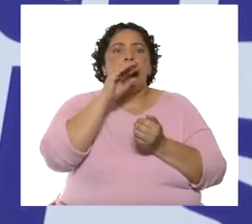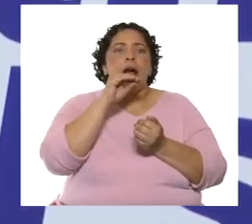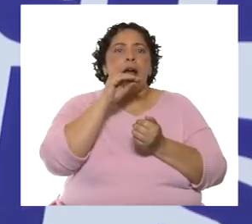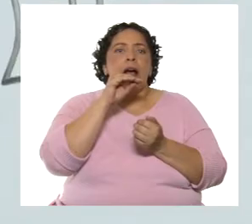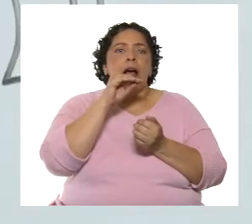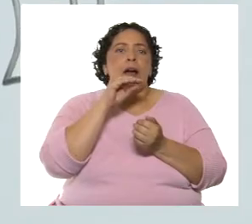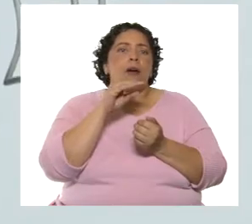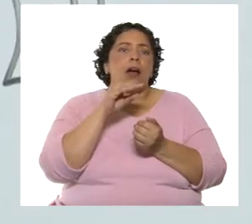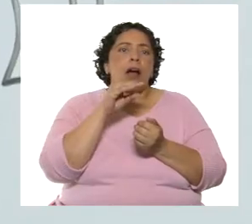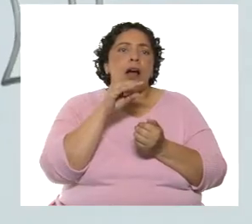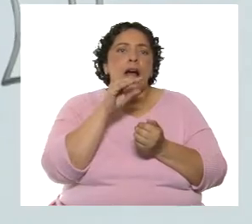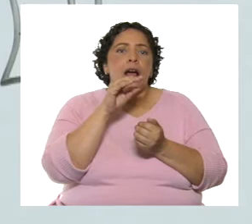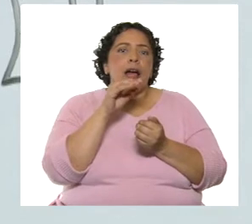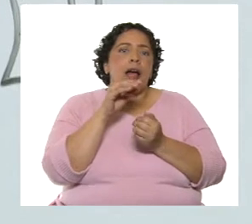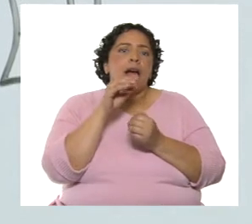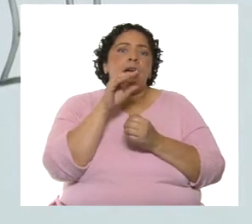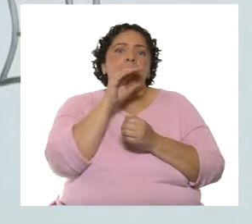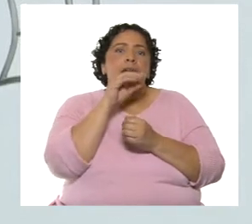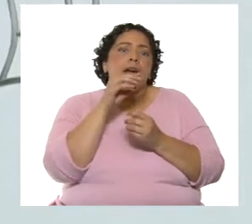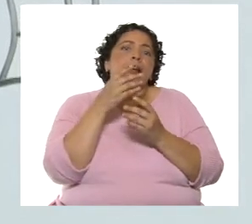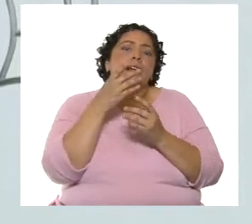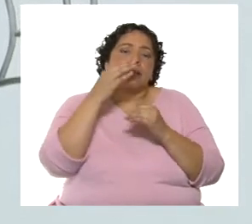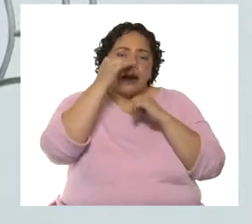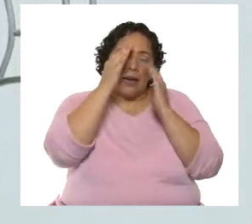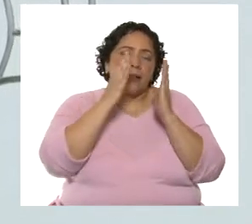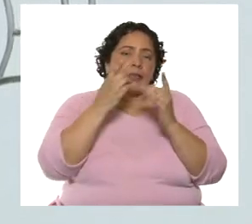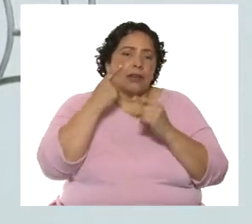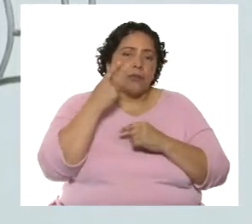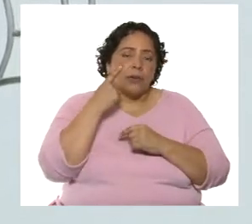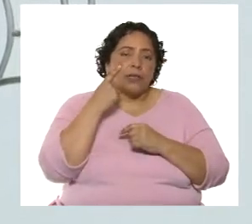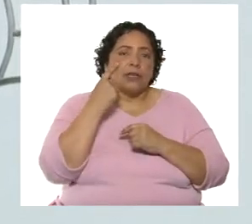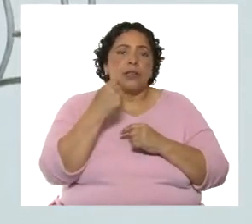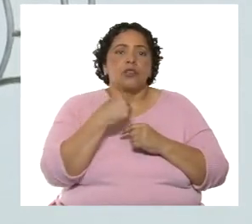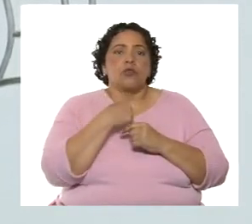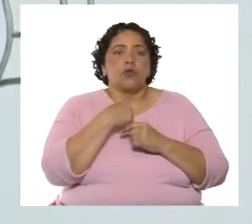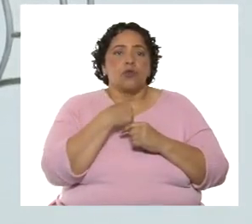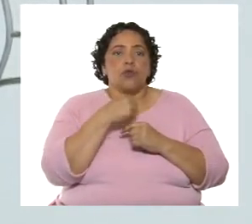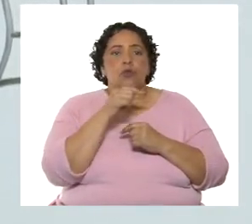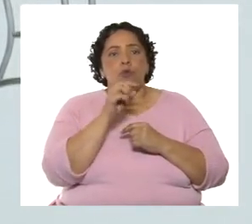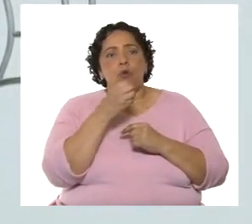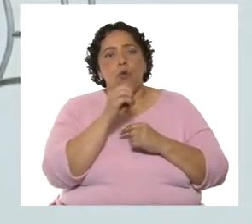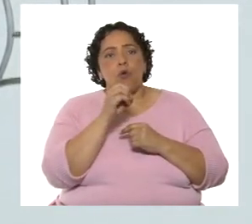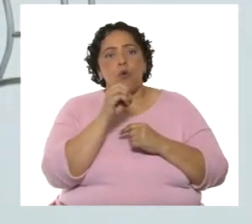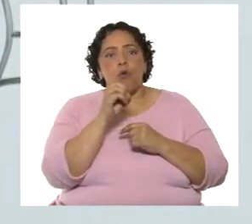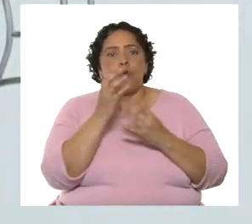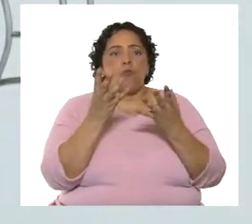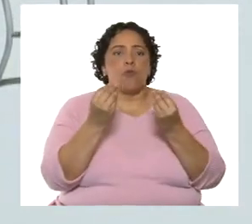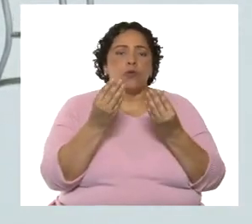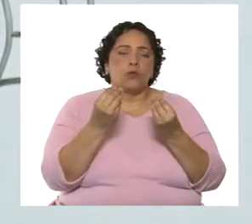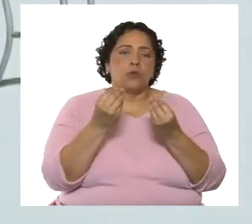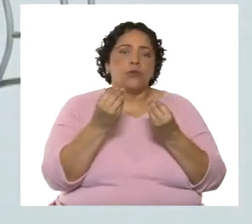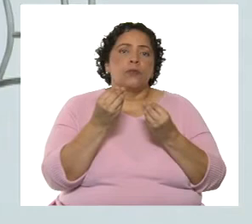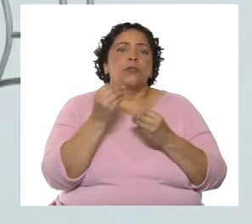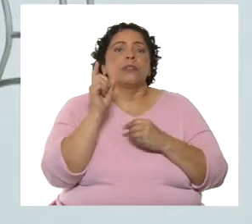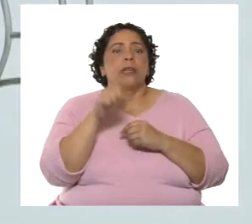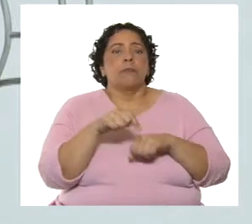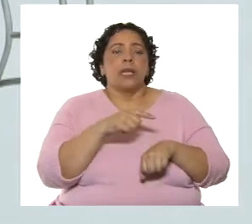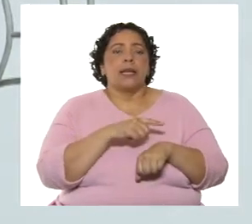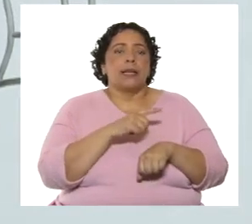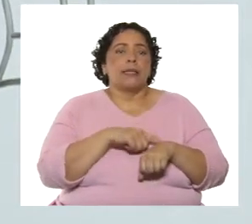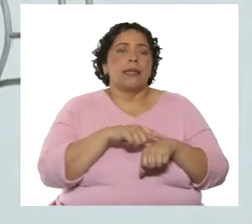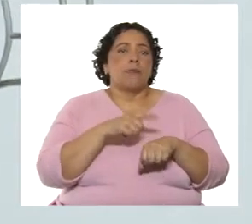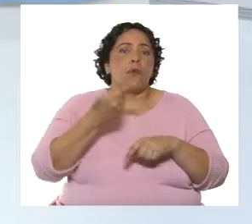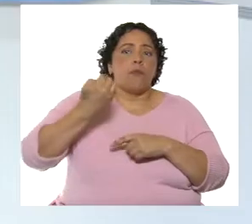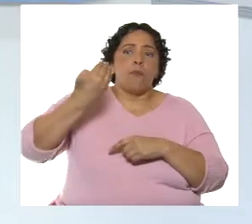en plural. Debo tener estar muy atento a si estoy hablando en singular o estoy hablando en plural. Y también el tiempo,